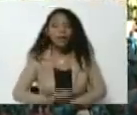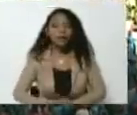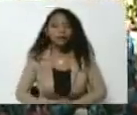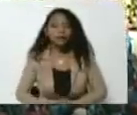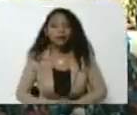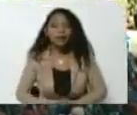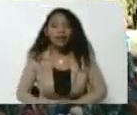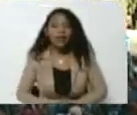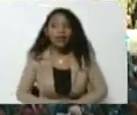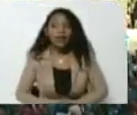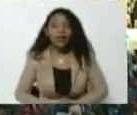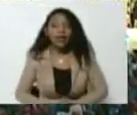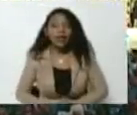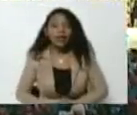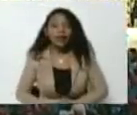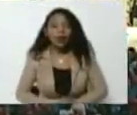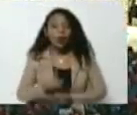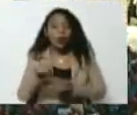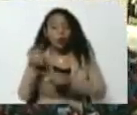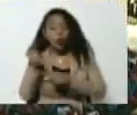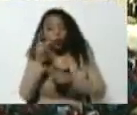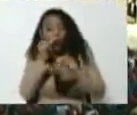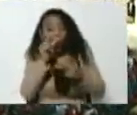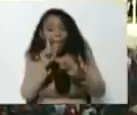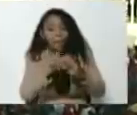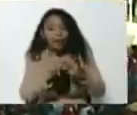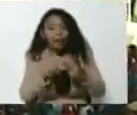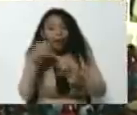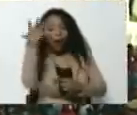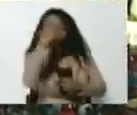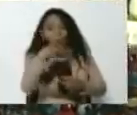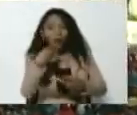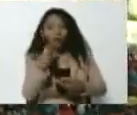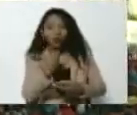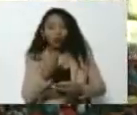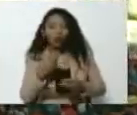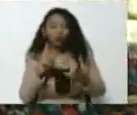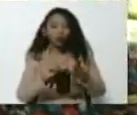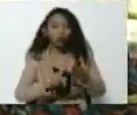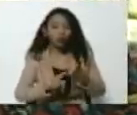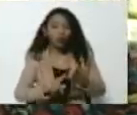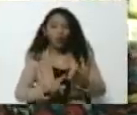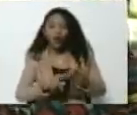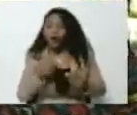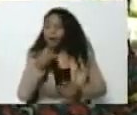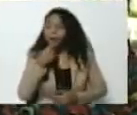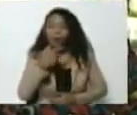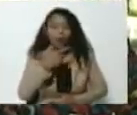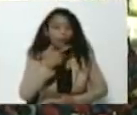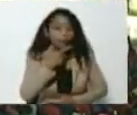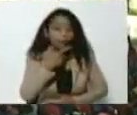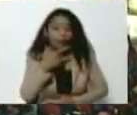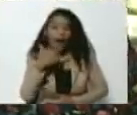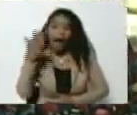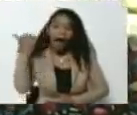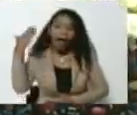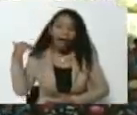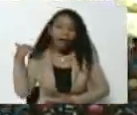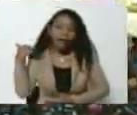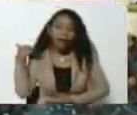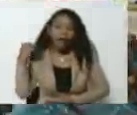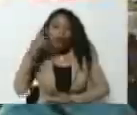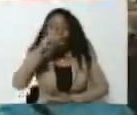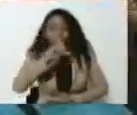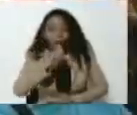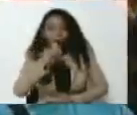de Hugo Trejo, de la juventud hermosa de la generación del 58.